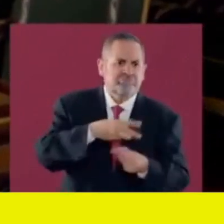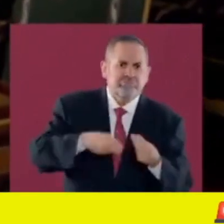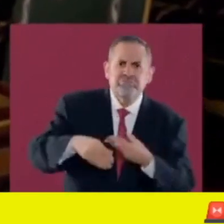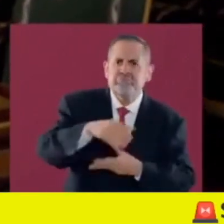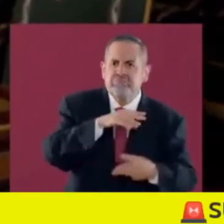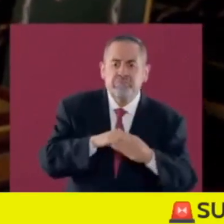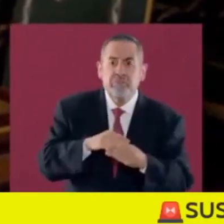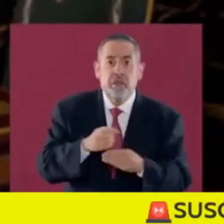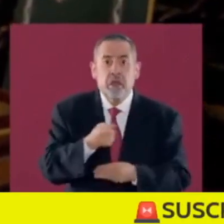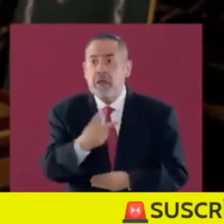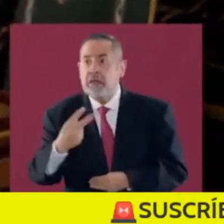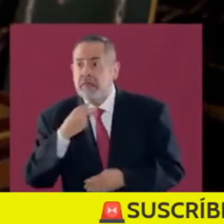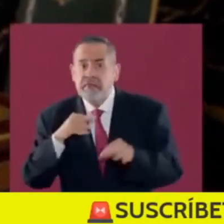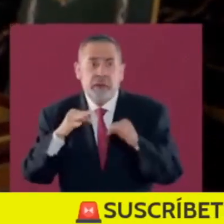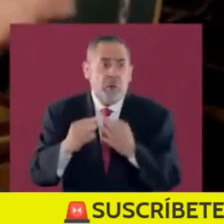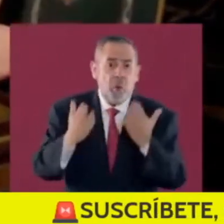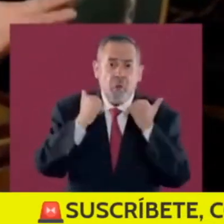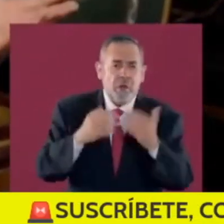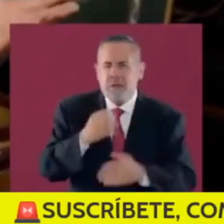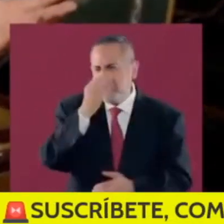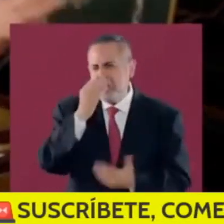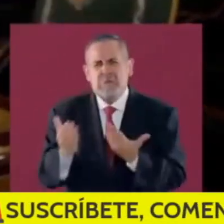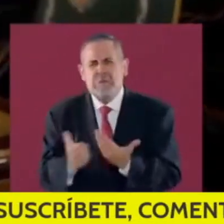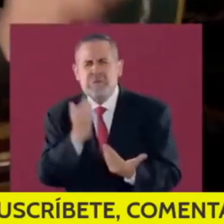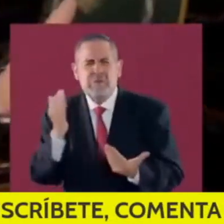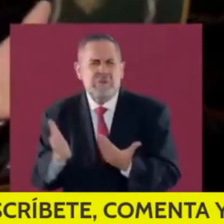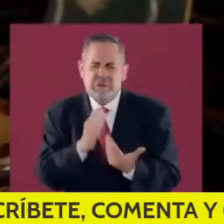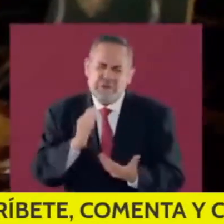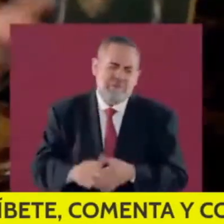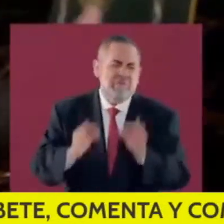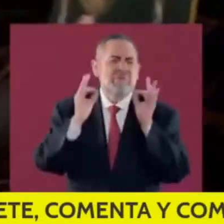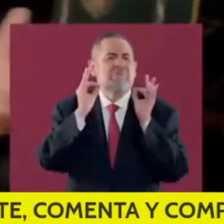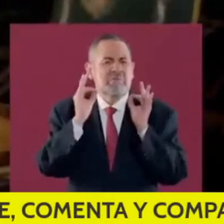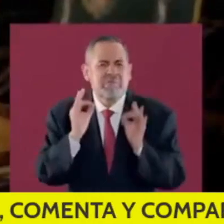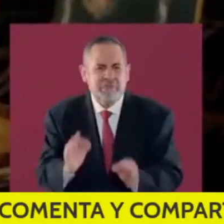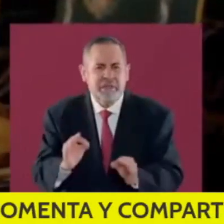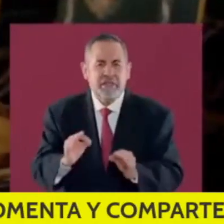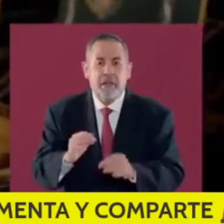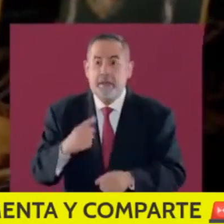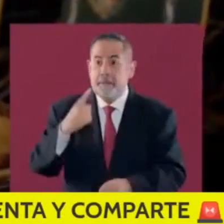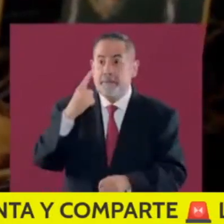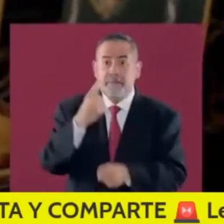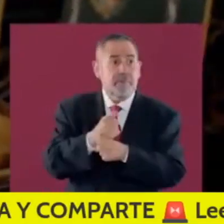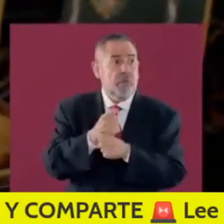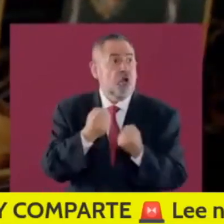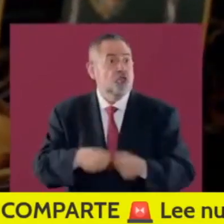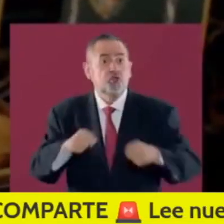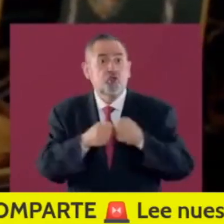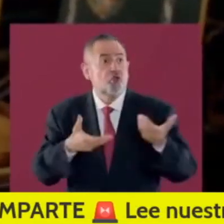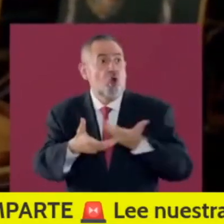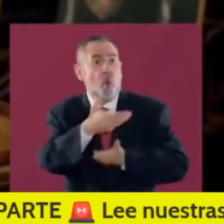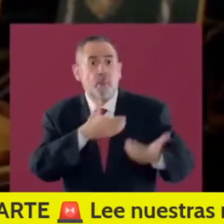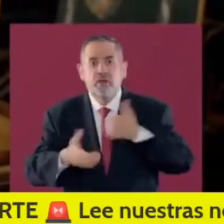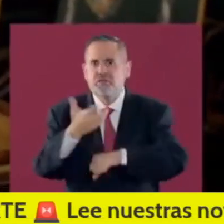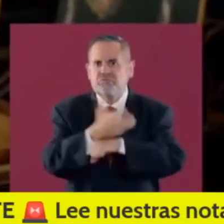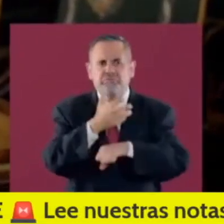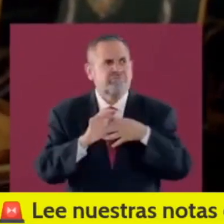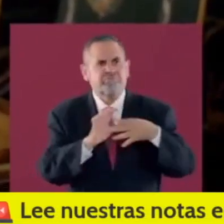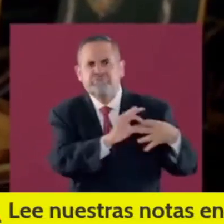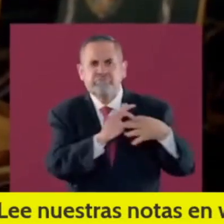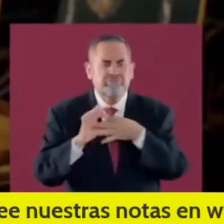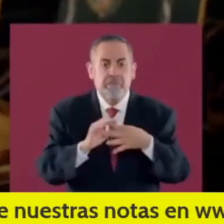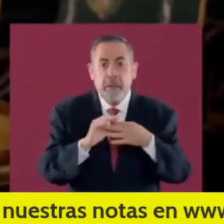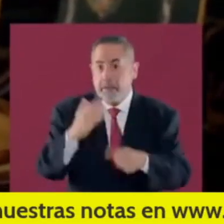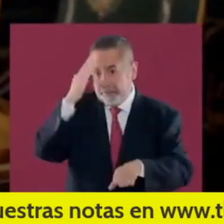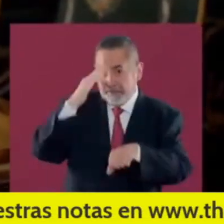inversión extranjera, prácticamente no hay desempleo. Somos el principal socio comercial de